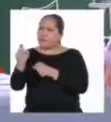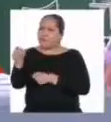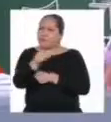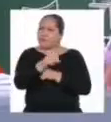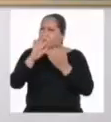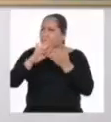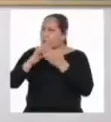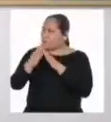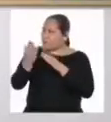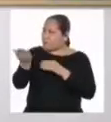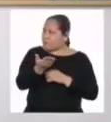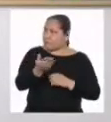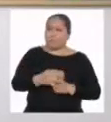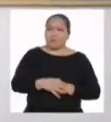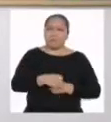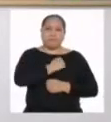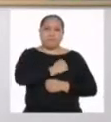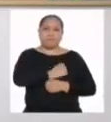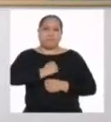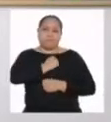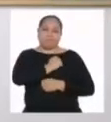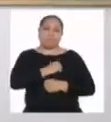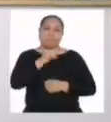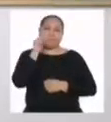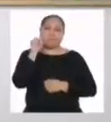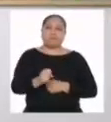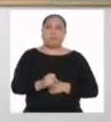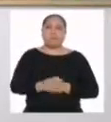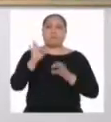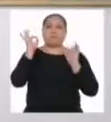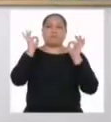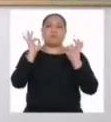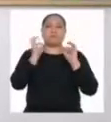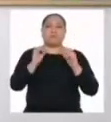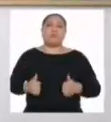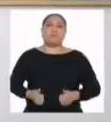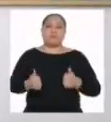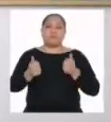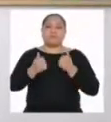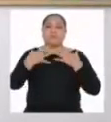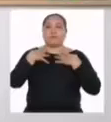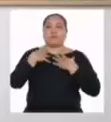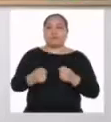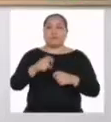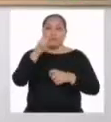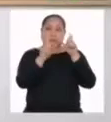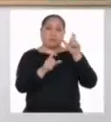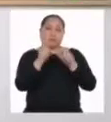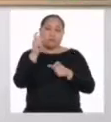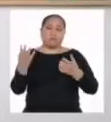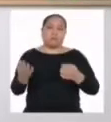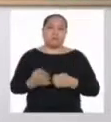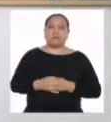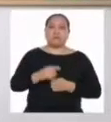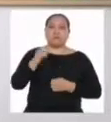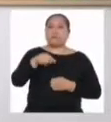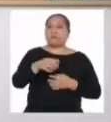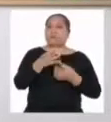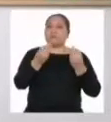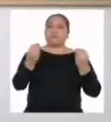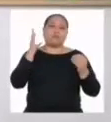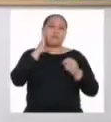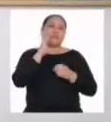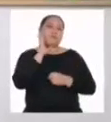esas comunidades? Lamentablemente es así, ya que pone en peligro la vida y la salud de las personas por la